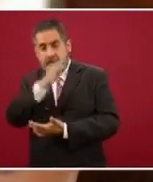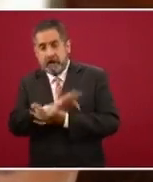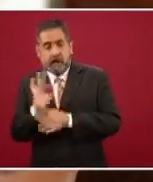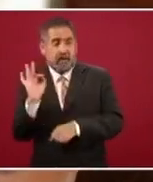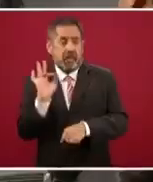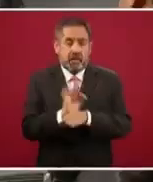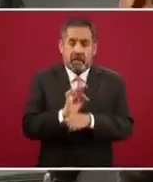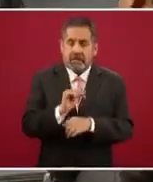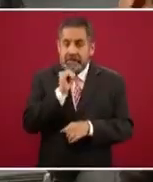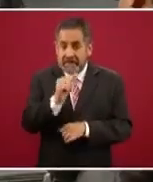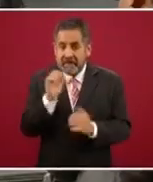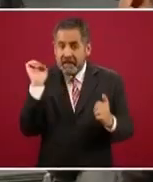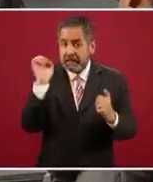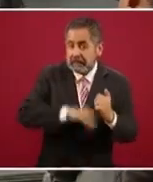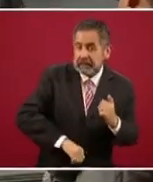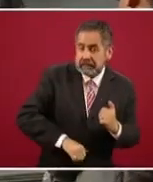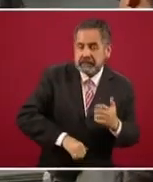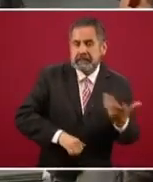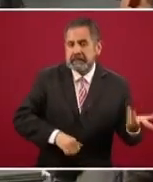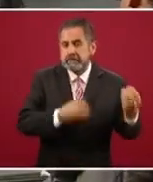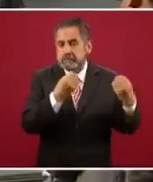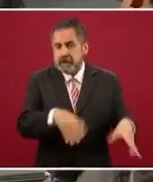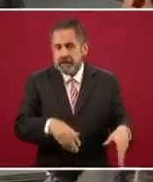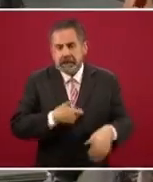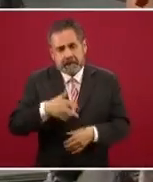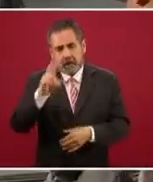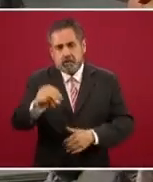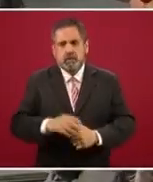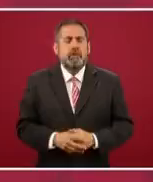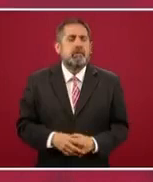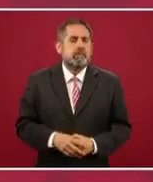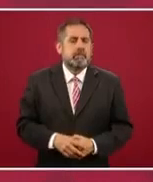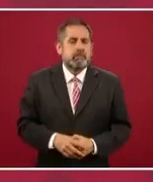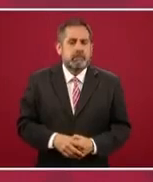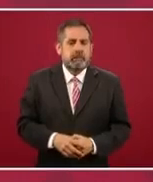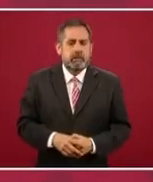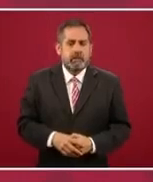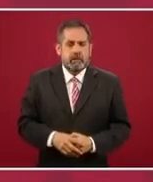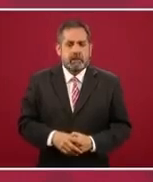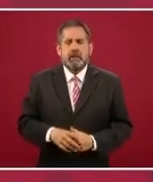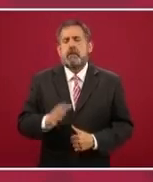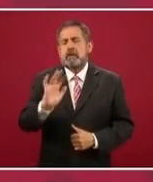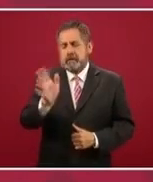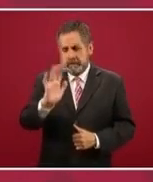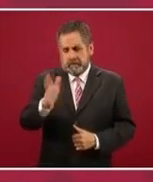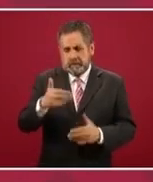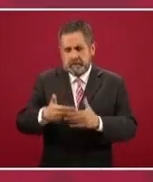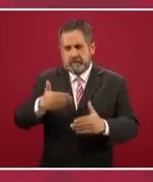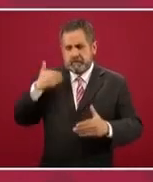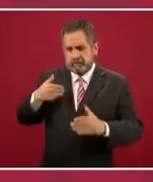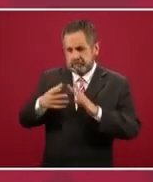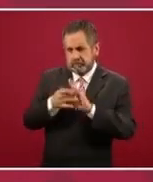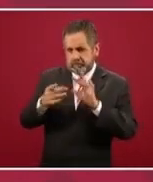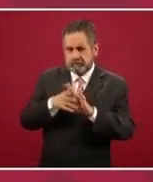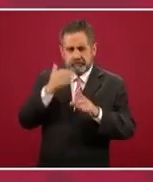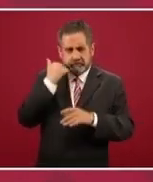mexicanos. Presidente. Pues sí, vamos a atender este asunto. Ya tenemos antecedentes. Solo quiero